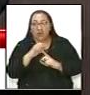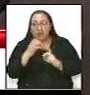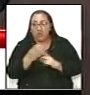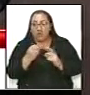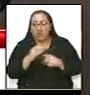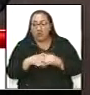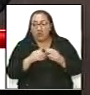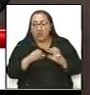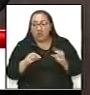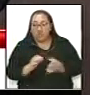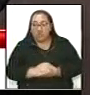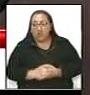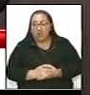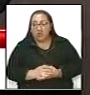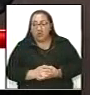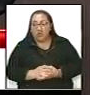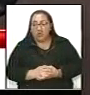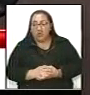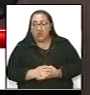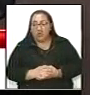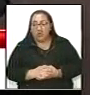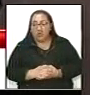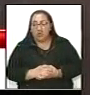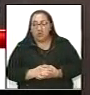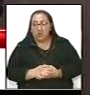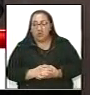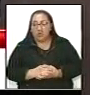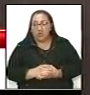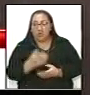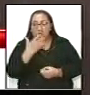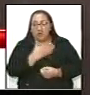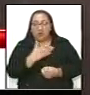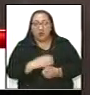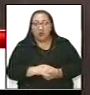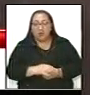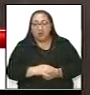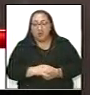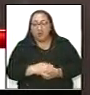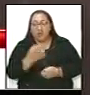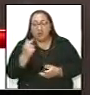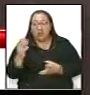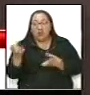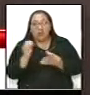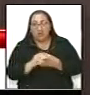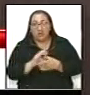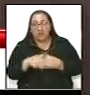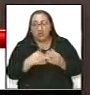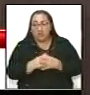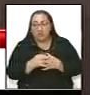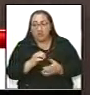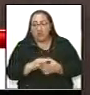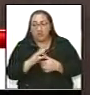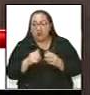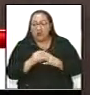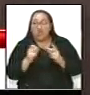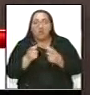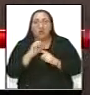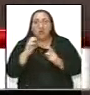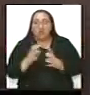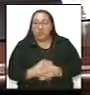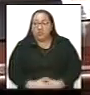como de los pueblos afroperuanos. Muchas gracias, señor presidente, y espero que se tome en consideración, especialmente por la Comisión de